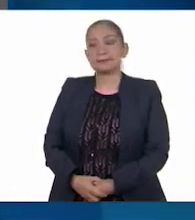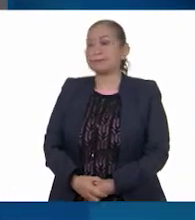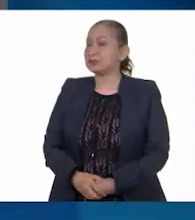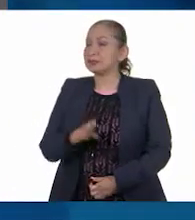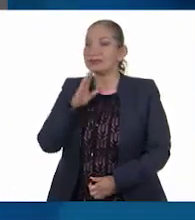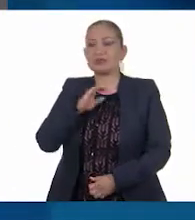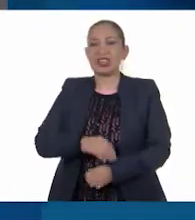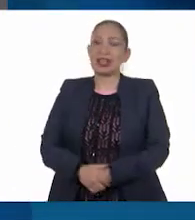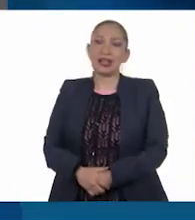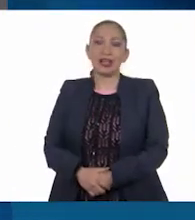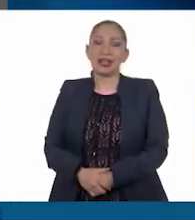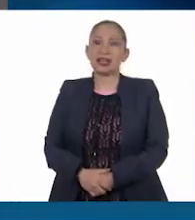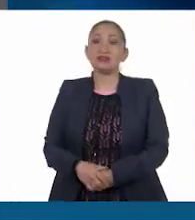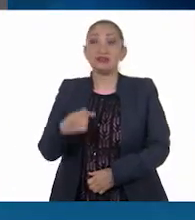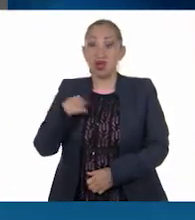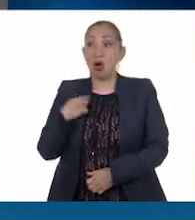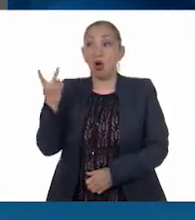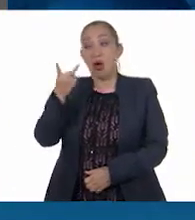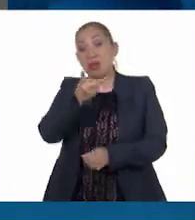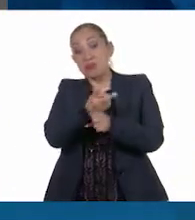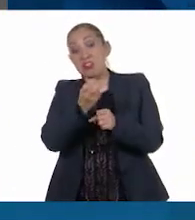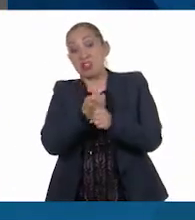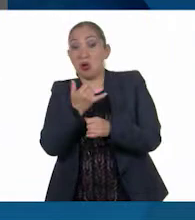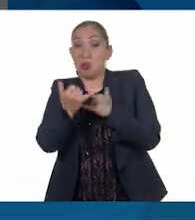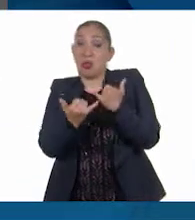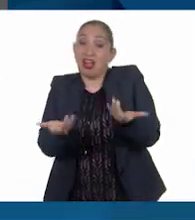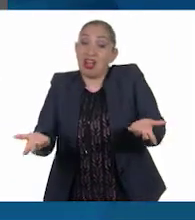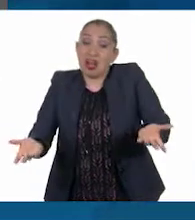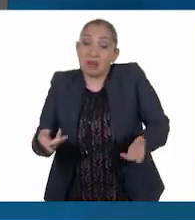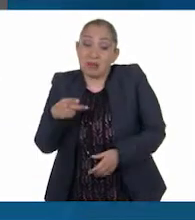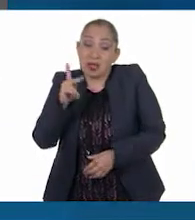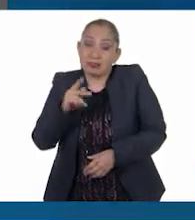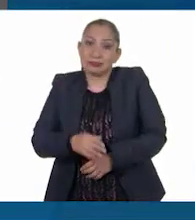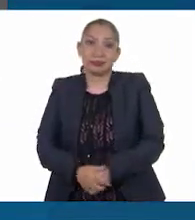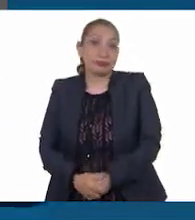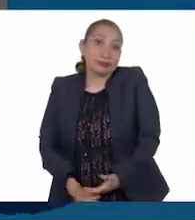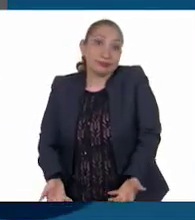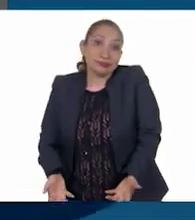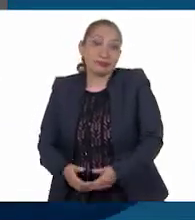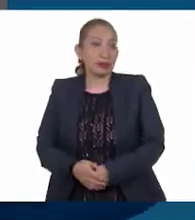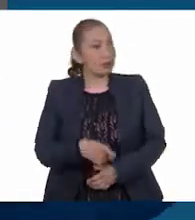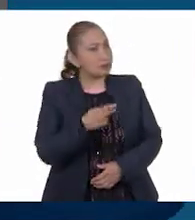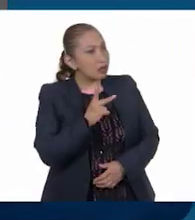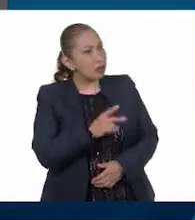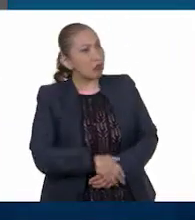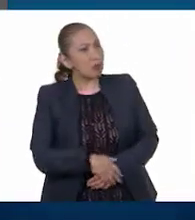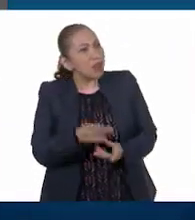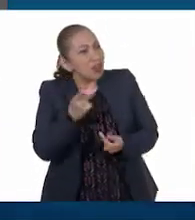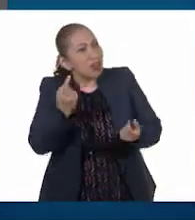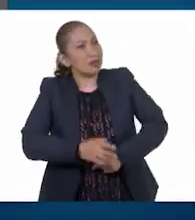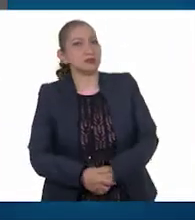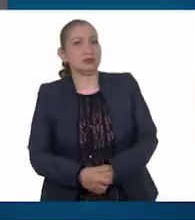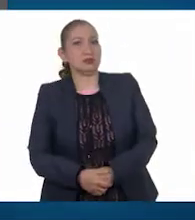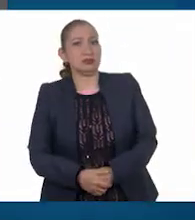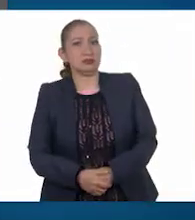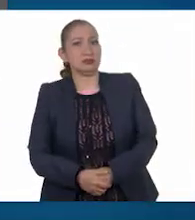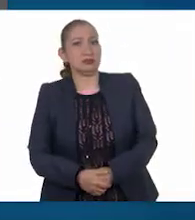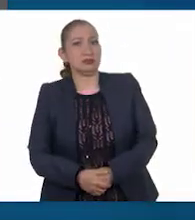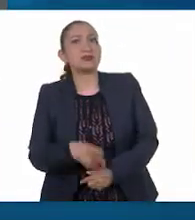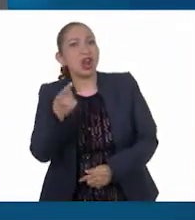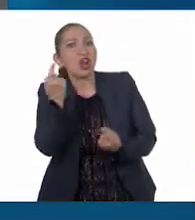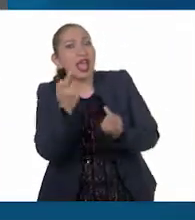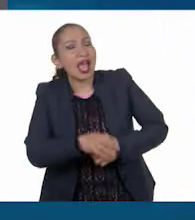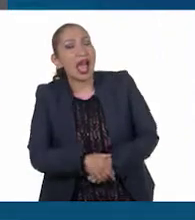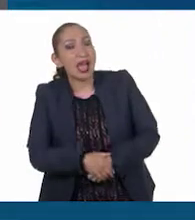mala onda. Yo venía a invitarte a jugar, pero... ¿Pero? ¿Pero qué? ¿Pero